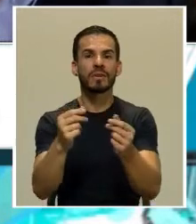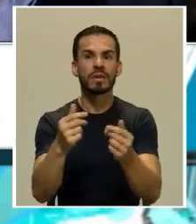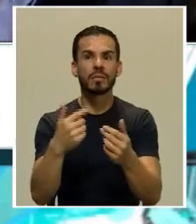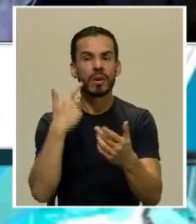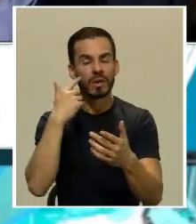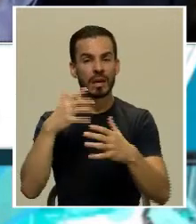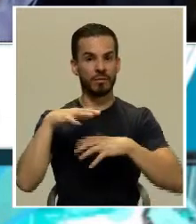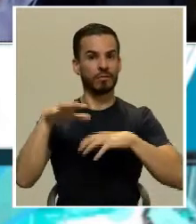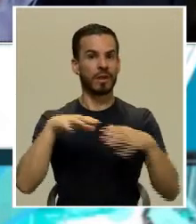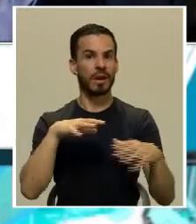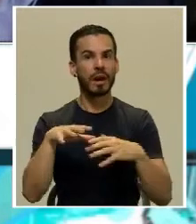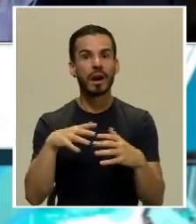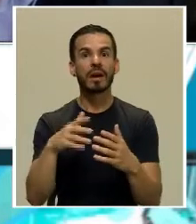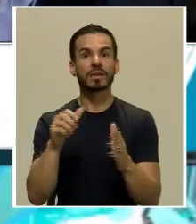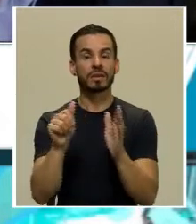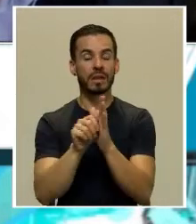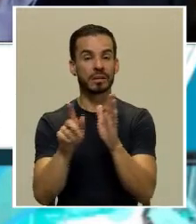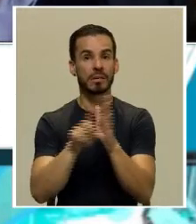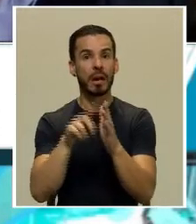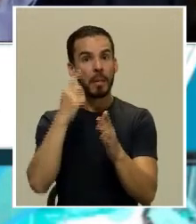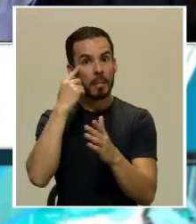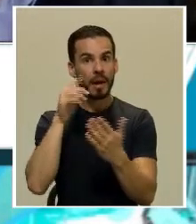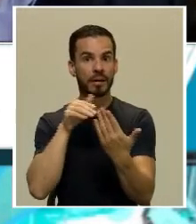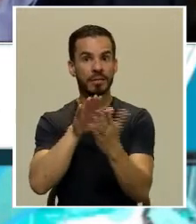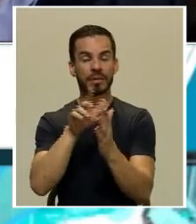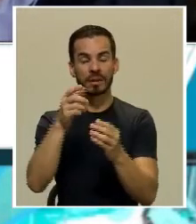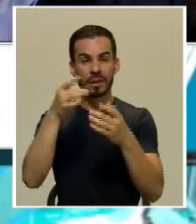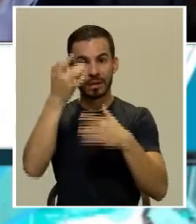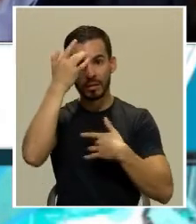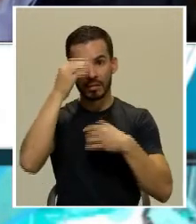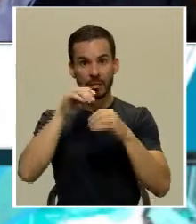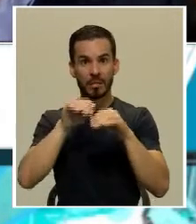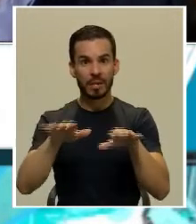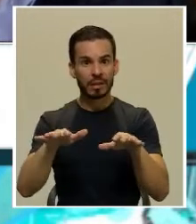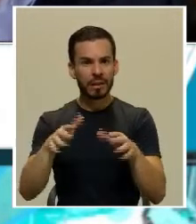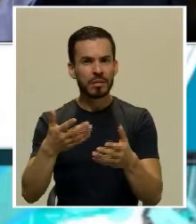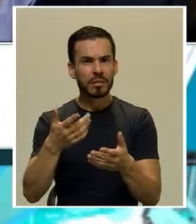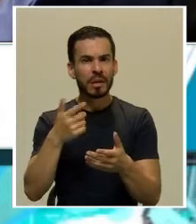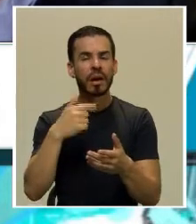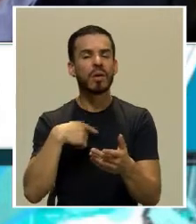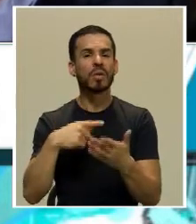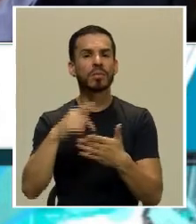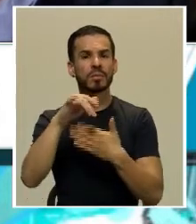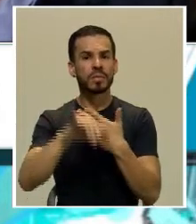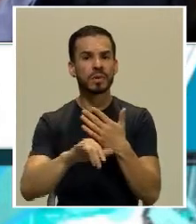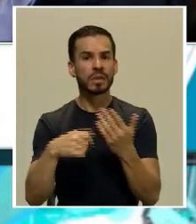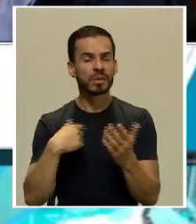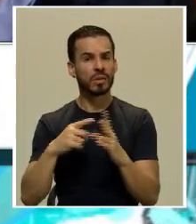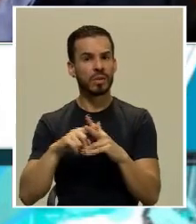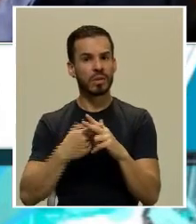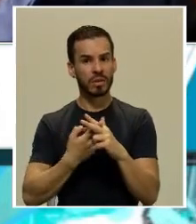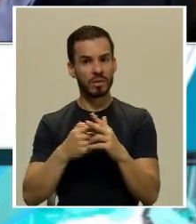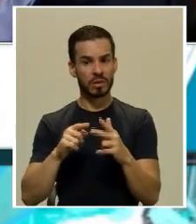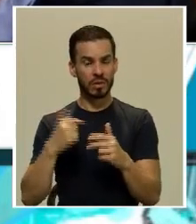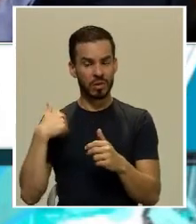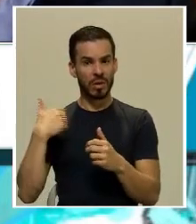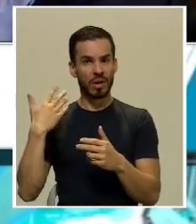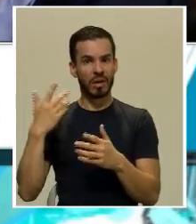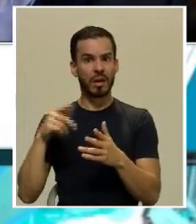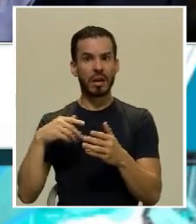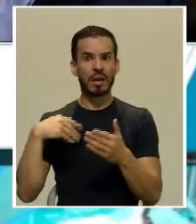de reacción legislativa para la pandemia. Los proyectos que inicialmente, cuando comenzó la